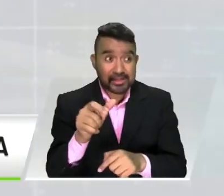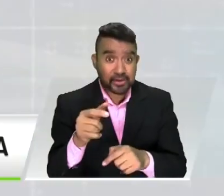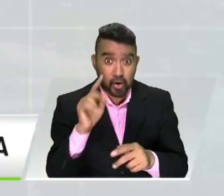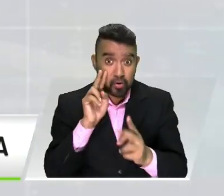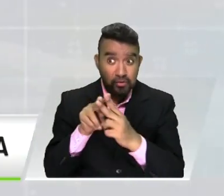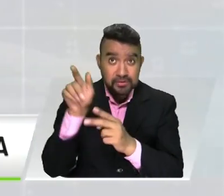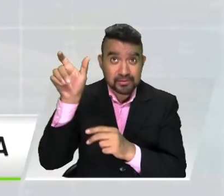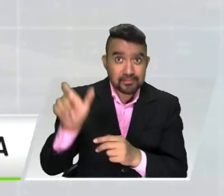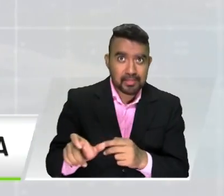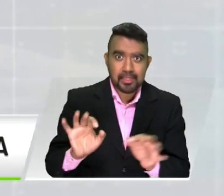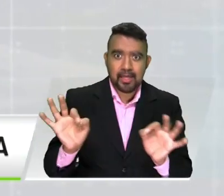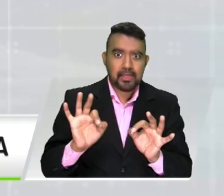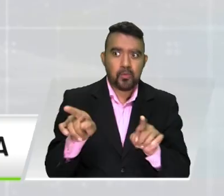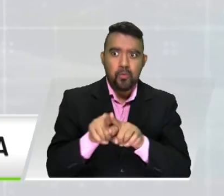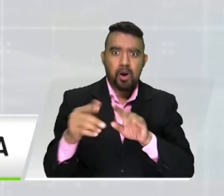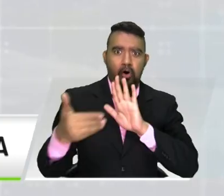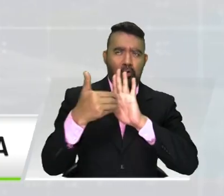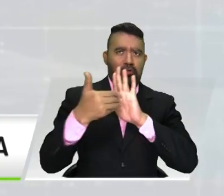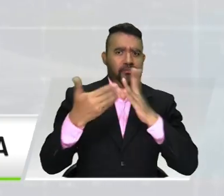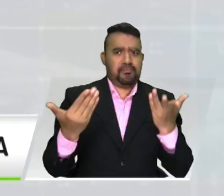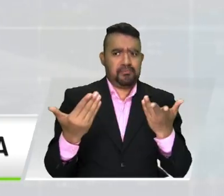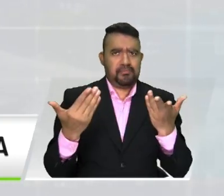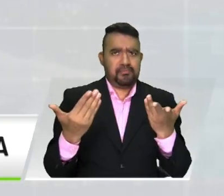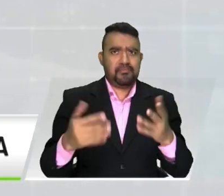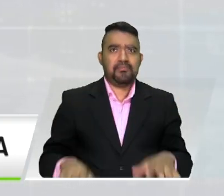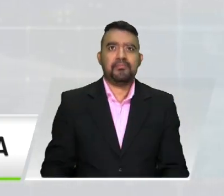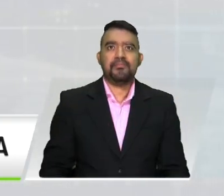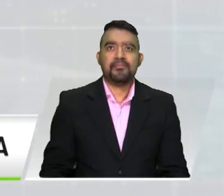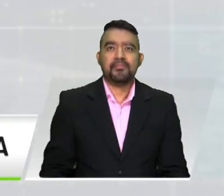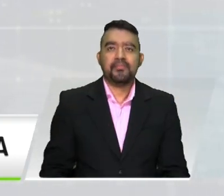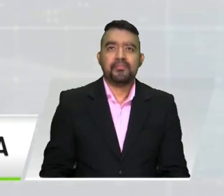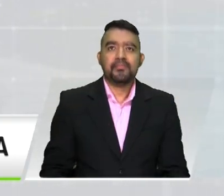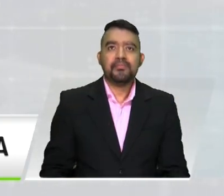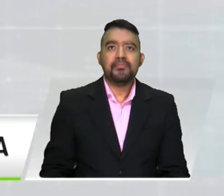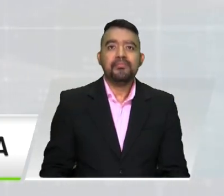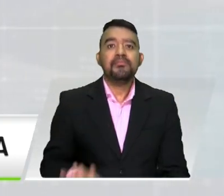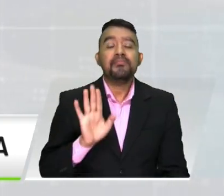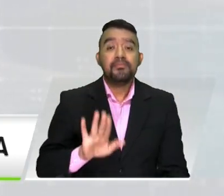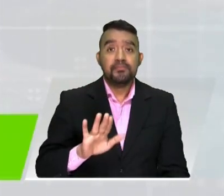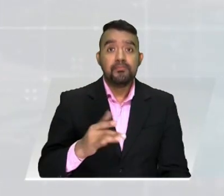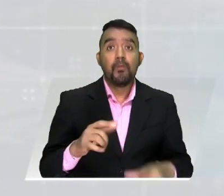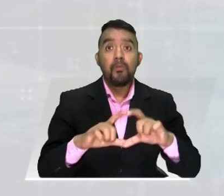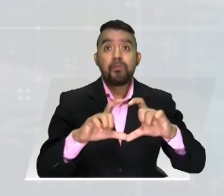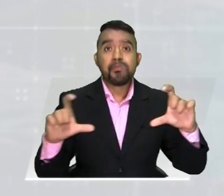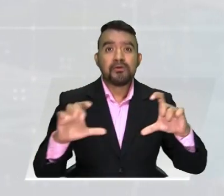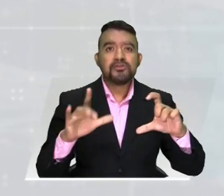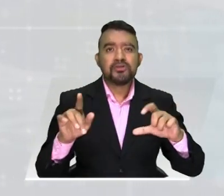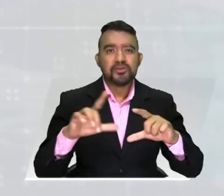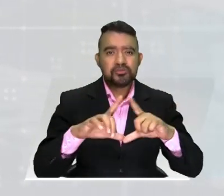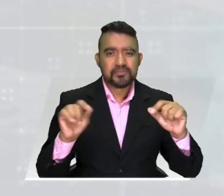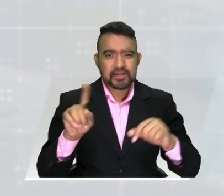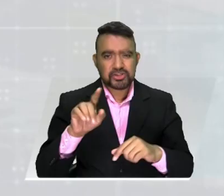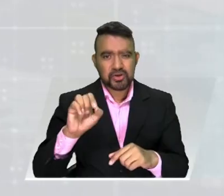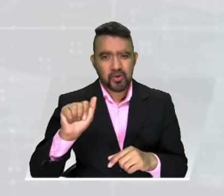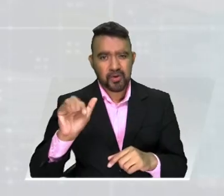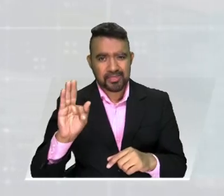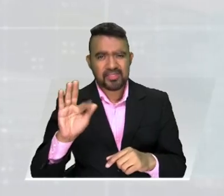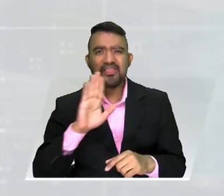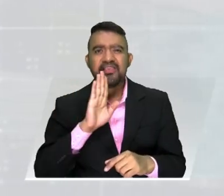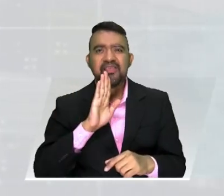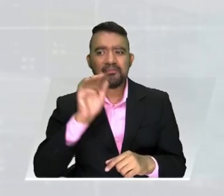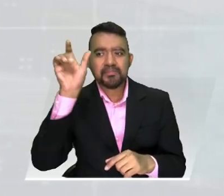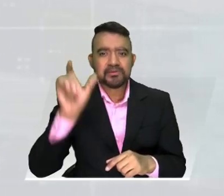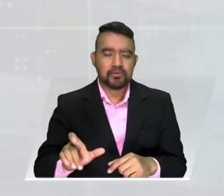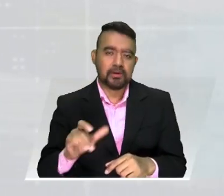está manchando mi nombre y el buen nombre de mi institución. Con la matrícula del SOAT confirma que el vehículo le pertenece a su amiga y